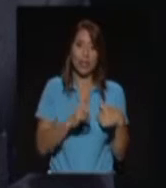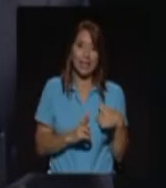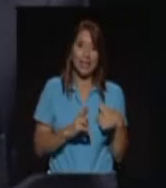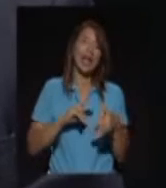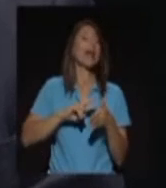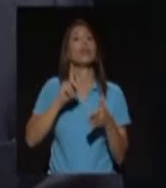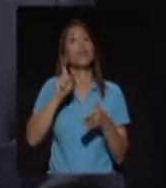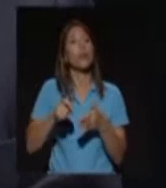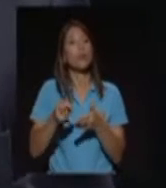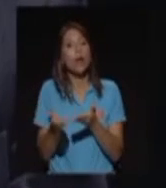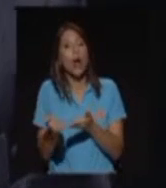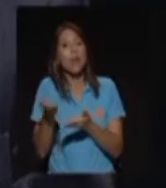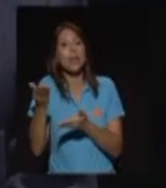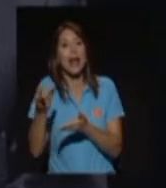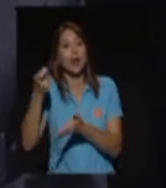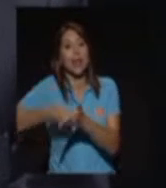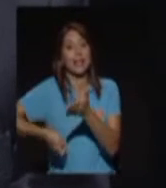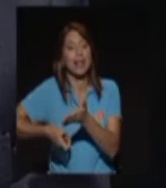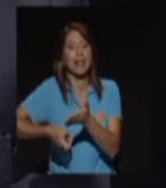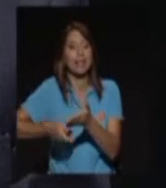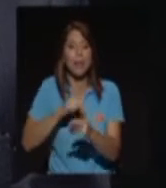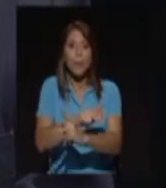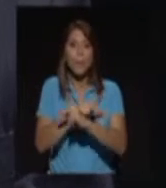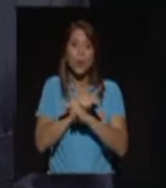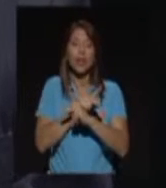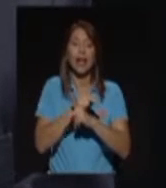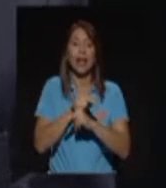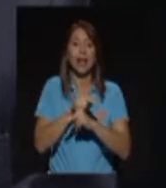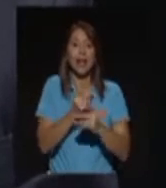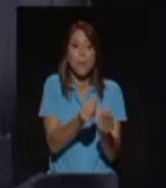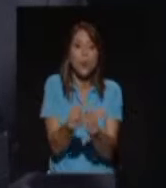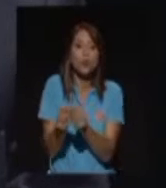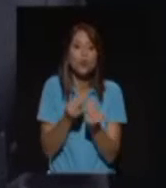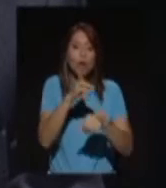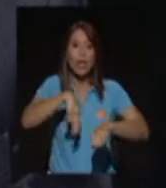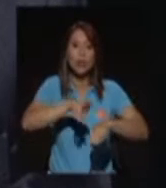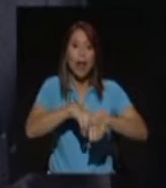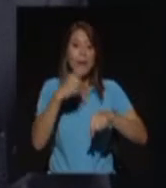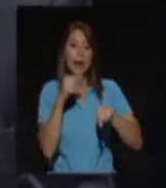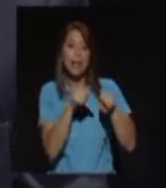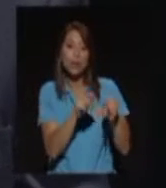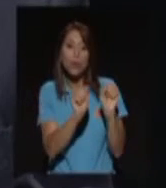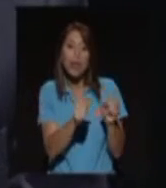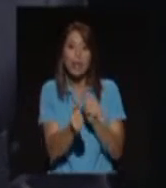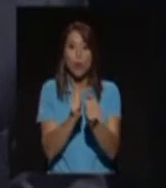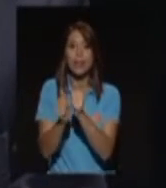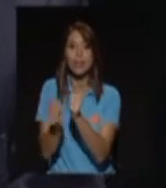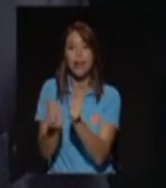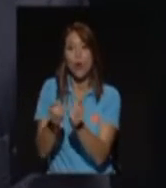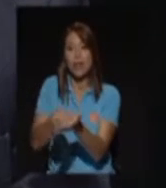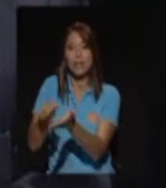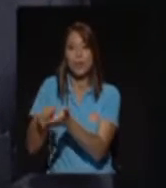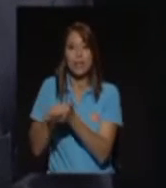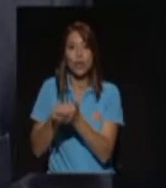los aranceles, proteger la producción nacional para que fuera competitiva con las importaciones y poder sustituir las